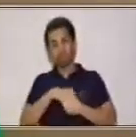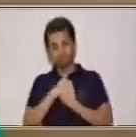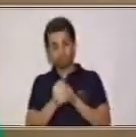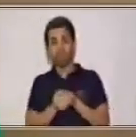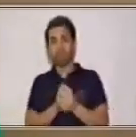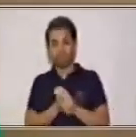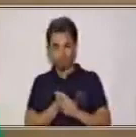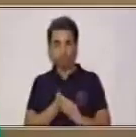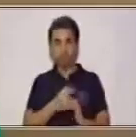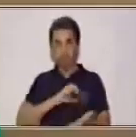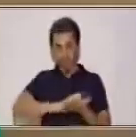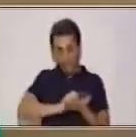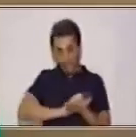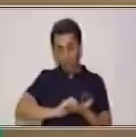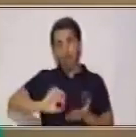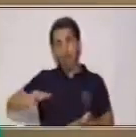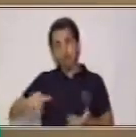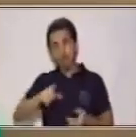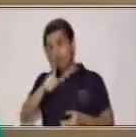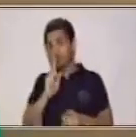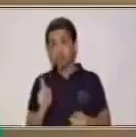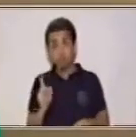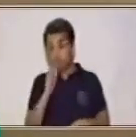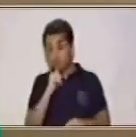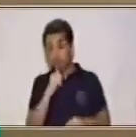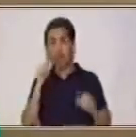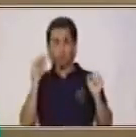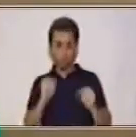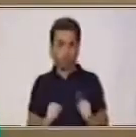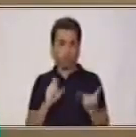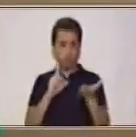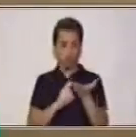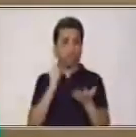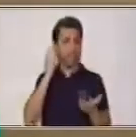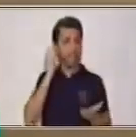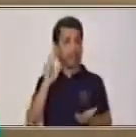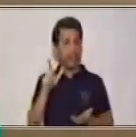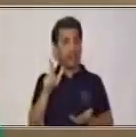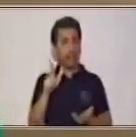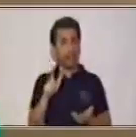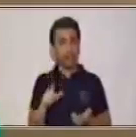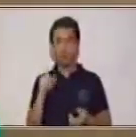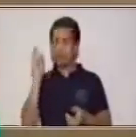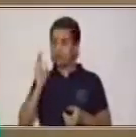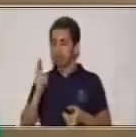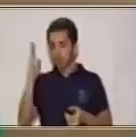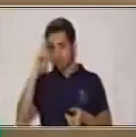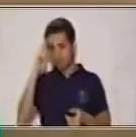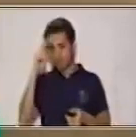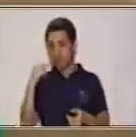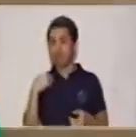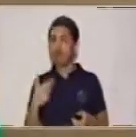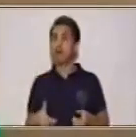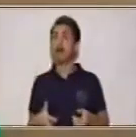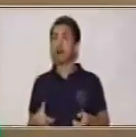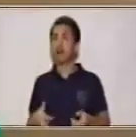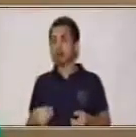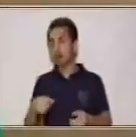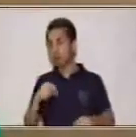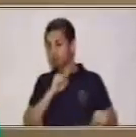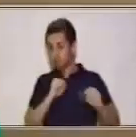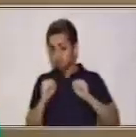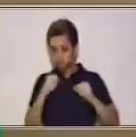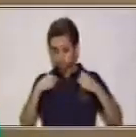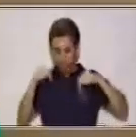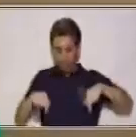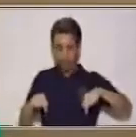agua y jabón, y si no puedes utilizar alcohol en gel. Pero sobre todo recuerda, nosotros estamos trabajando desde